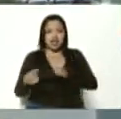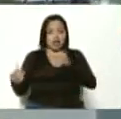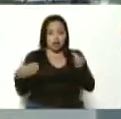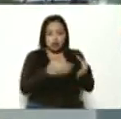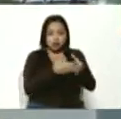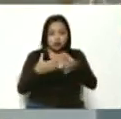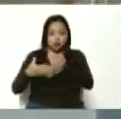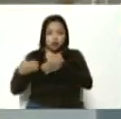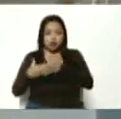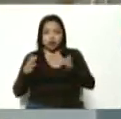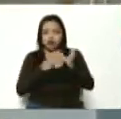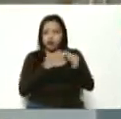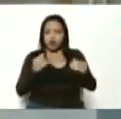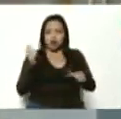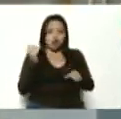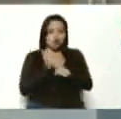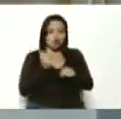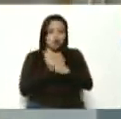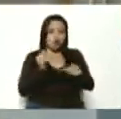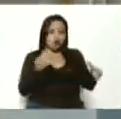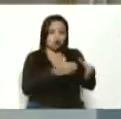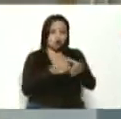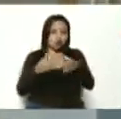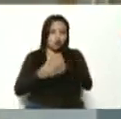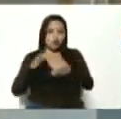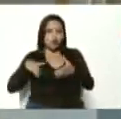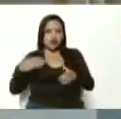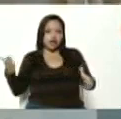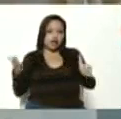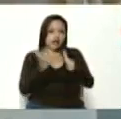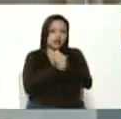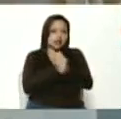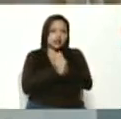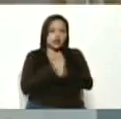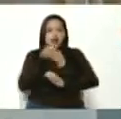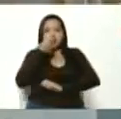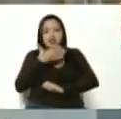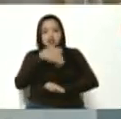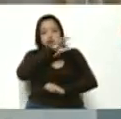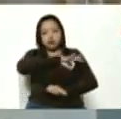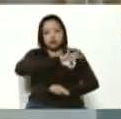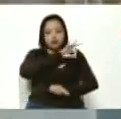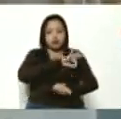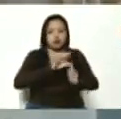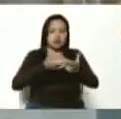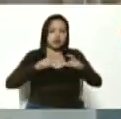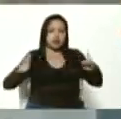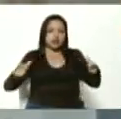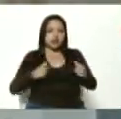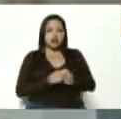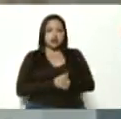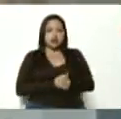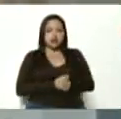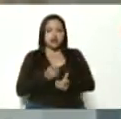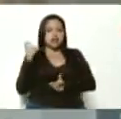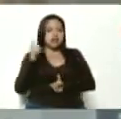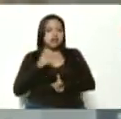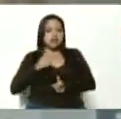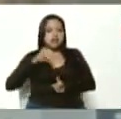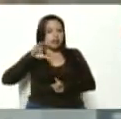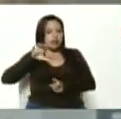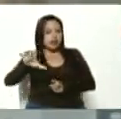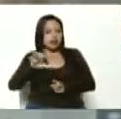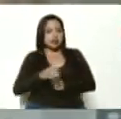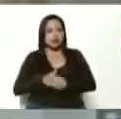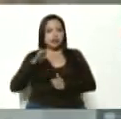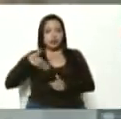con todos los sectores en función siempre de alcanzar el bienestar social en general que necesita el país para